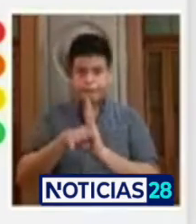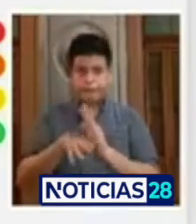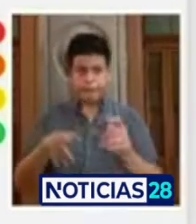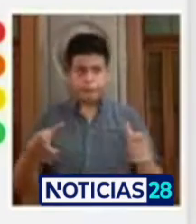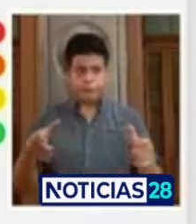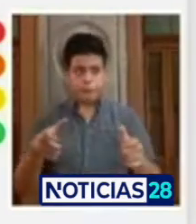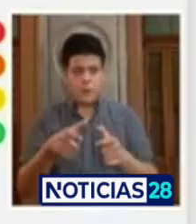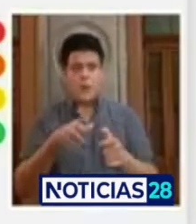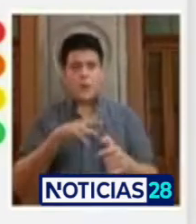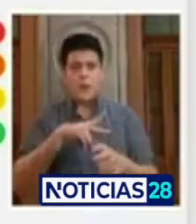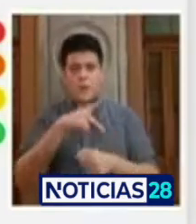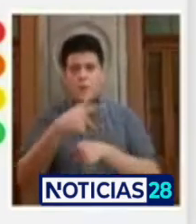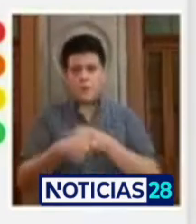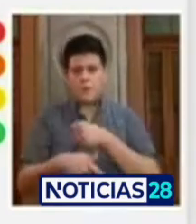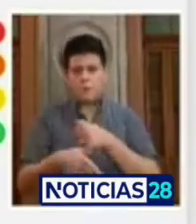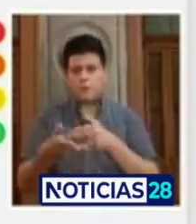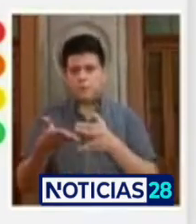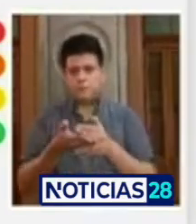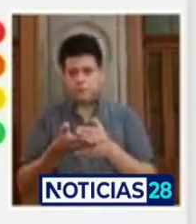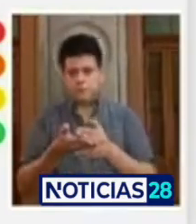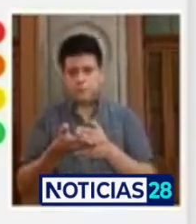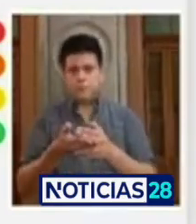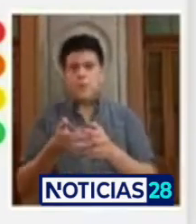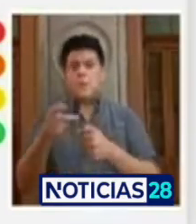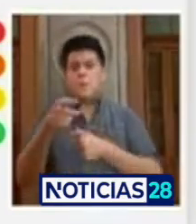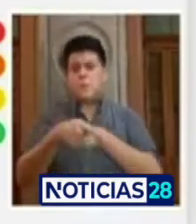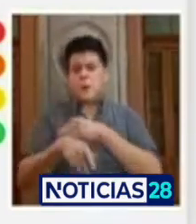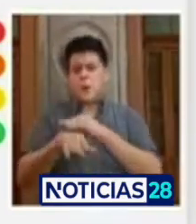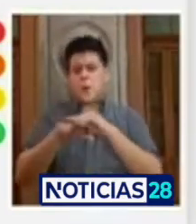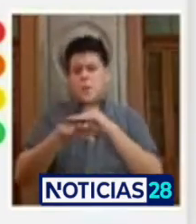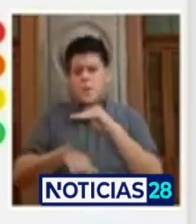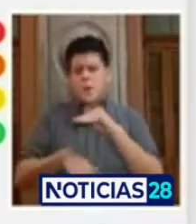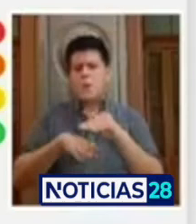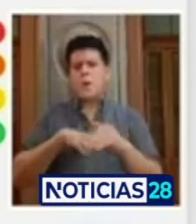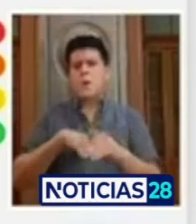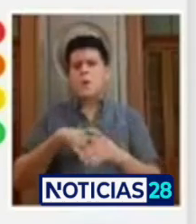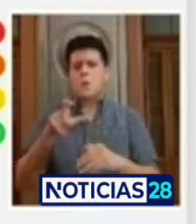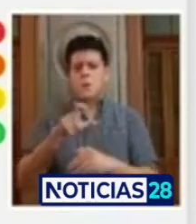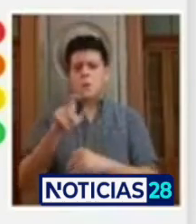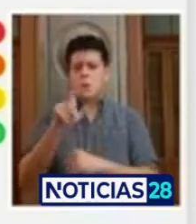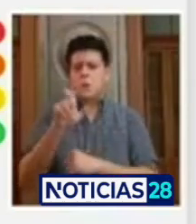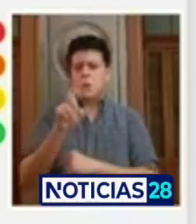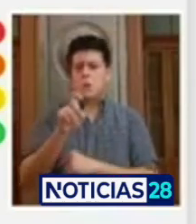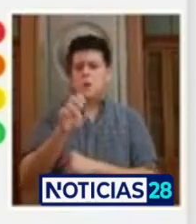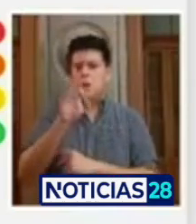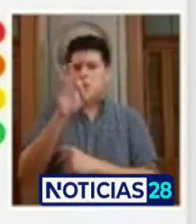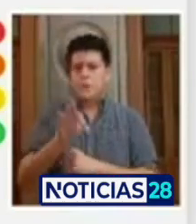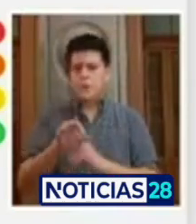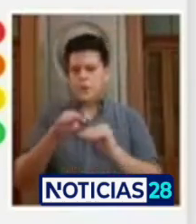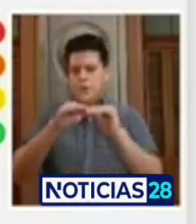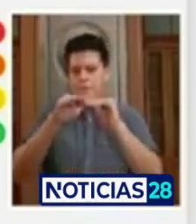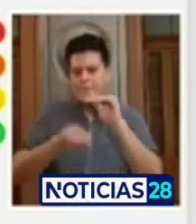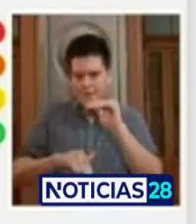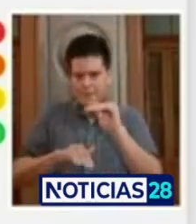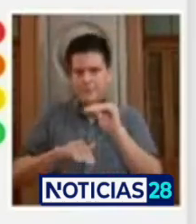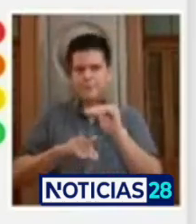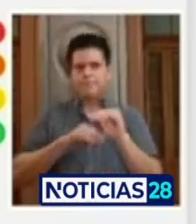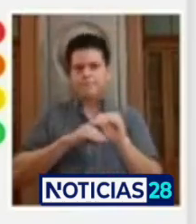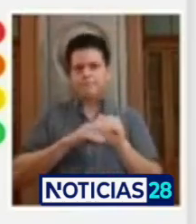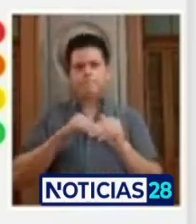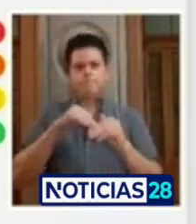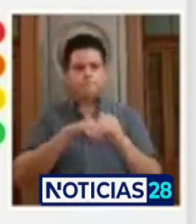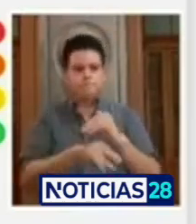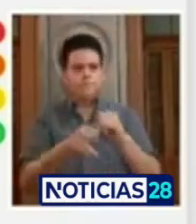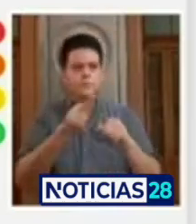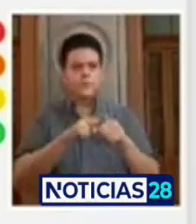se considera riesgo bajo cuando tenemos menos del 30 por ciento de la ocupación hospitalaria hoy es